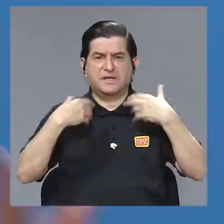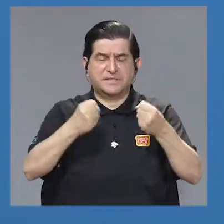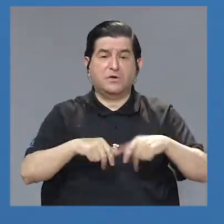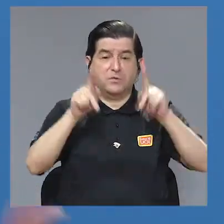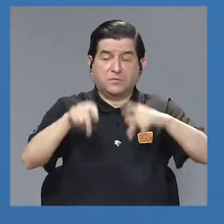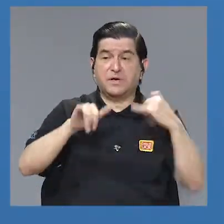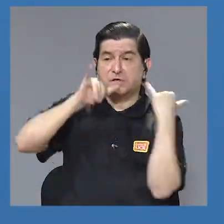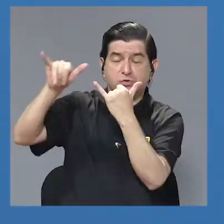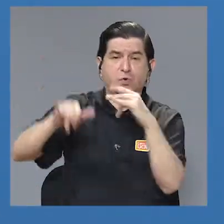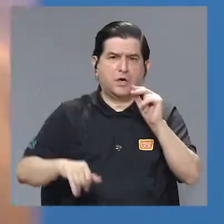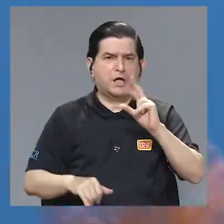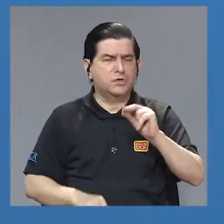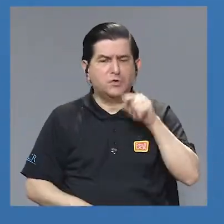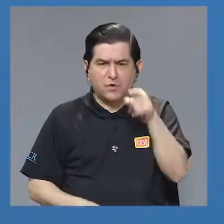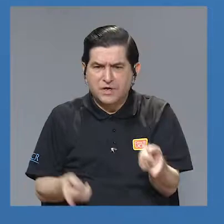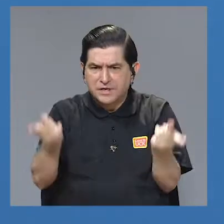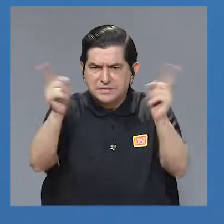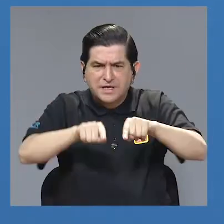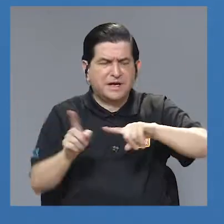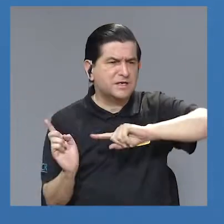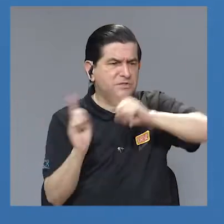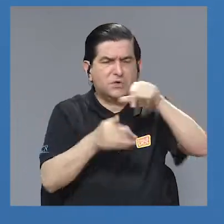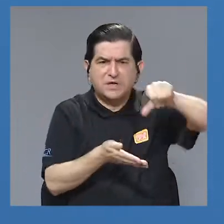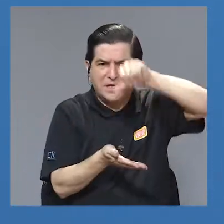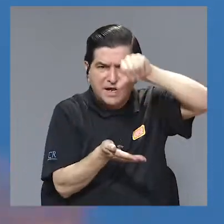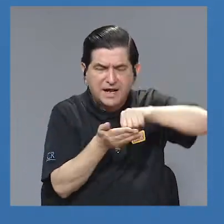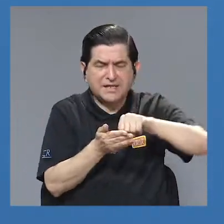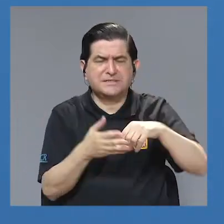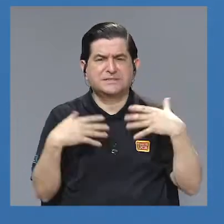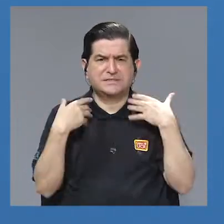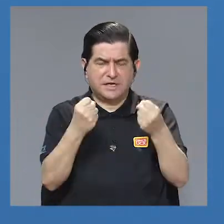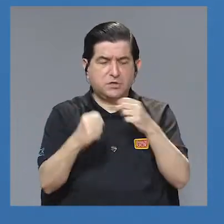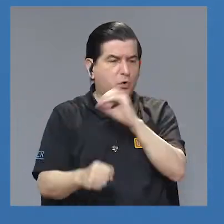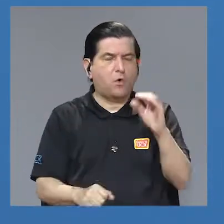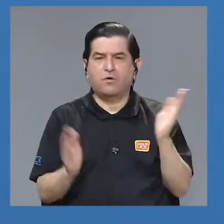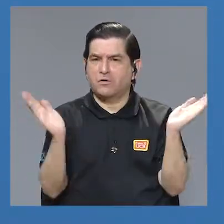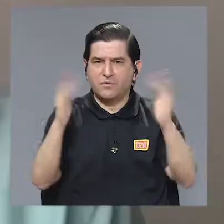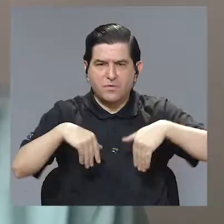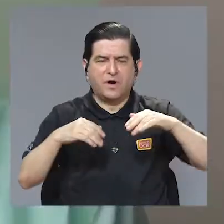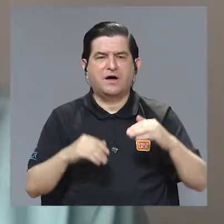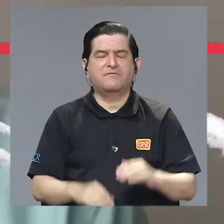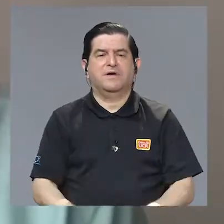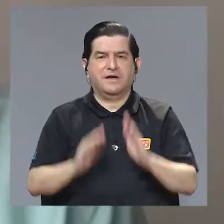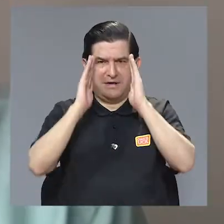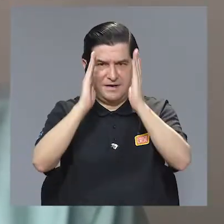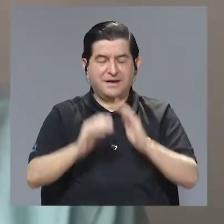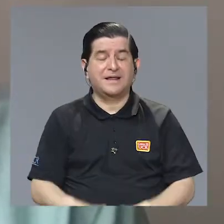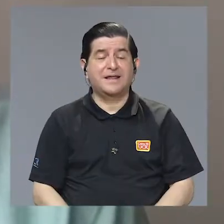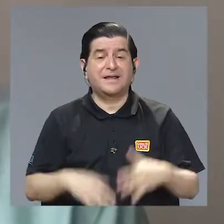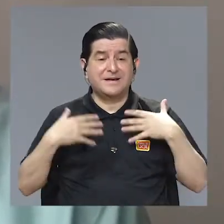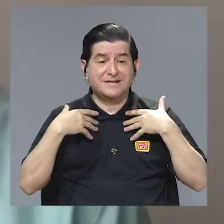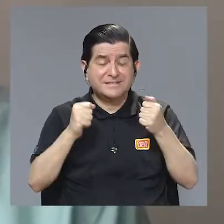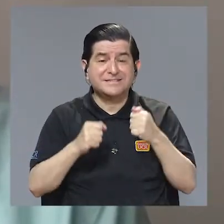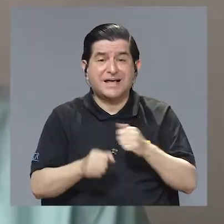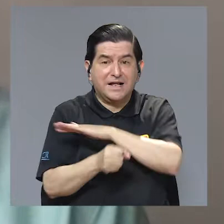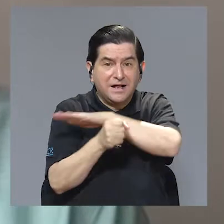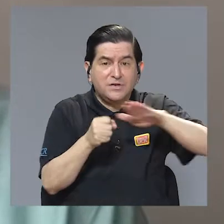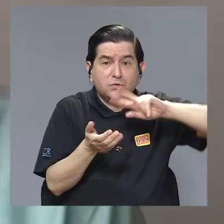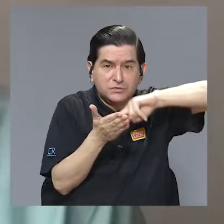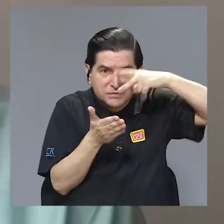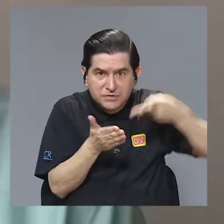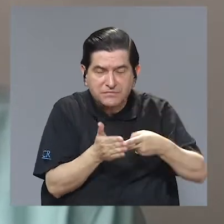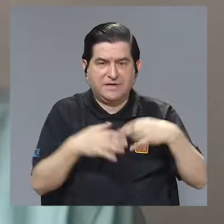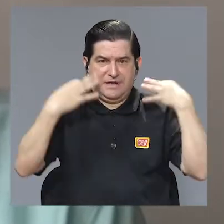gente denunciaba de que no se les estaba llevando al centro de salud o no se les estaba dando la atención. El término salud integral debería de